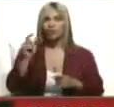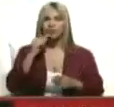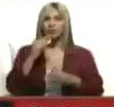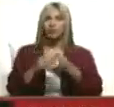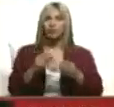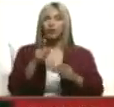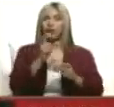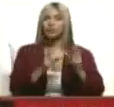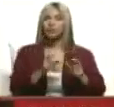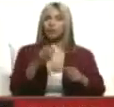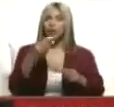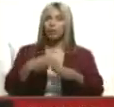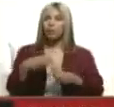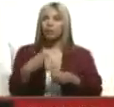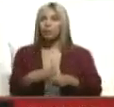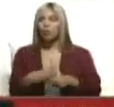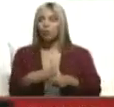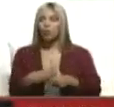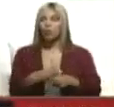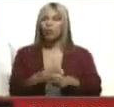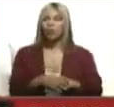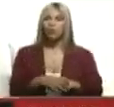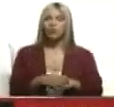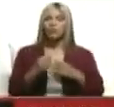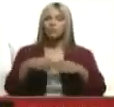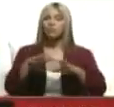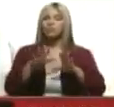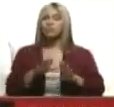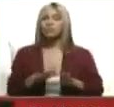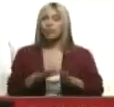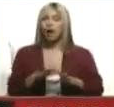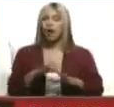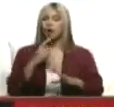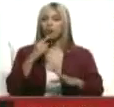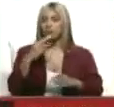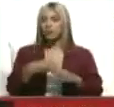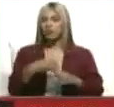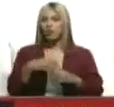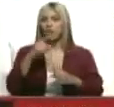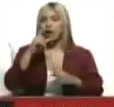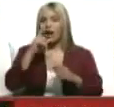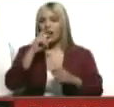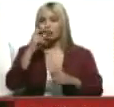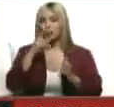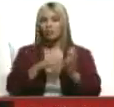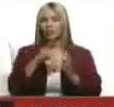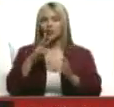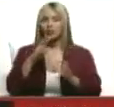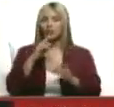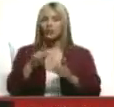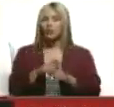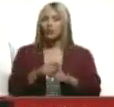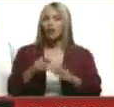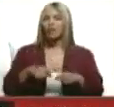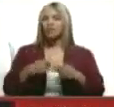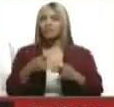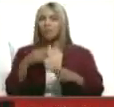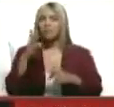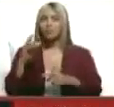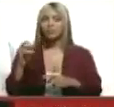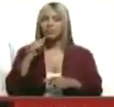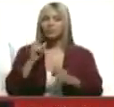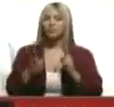con la gente del petróleo, que en el año 2002 sabotearon PDVSA. Y por cierto, mucha de esa gente que todavía lo tratan por ahí